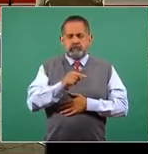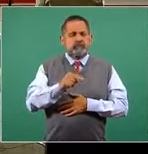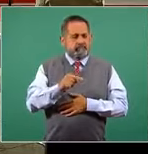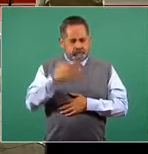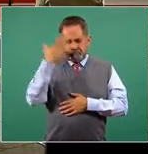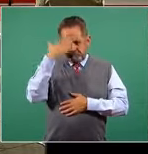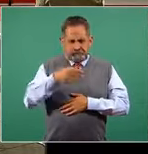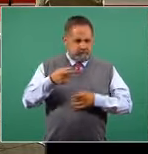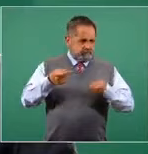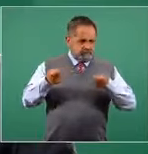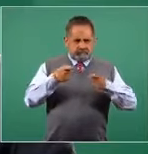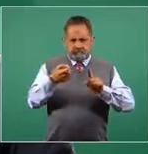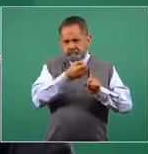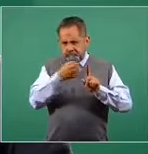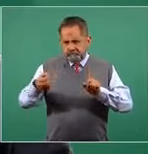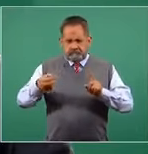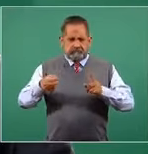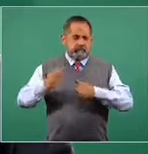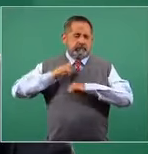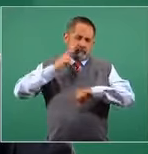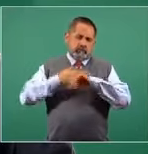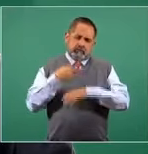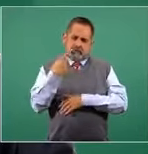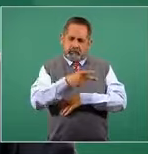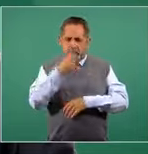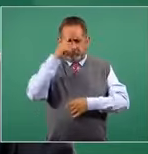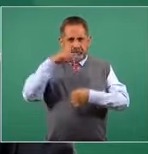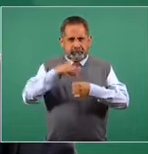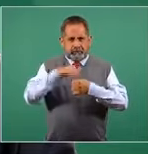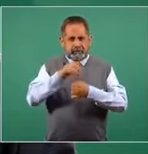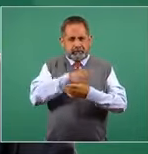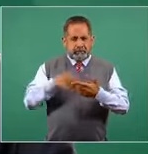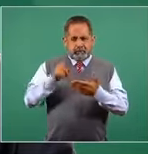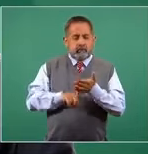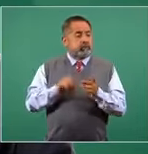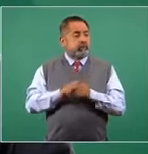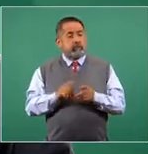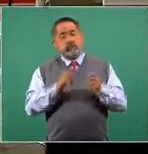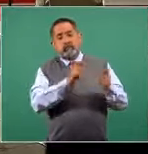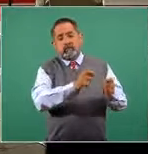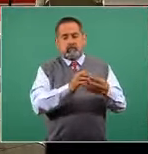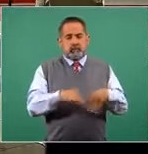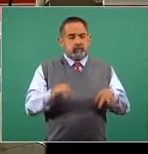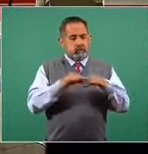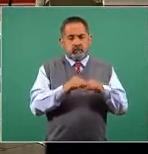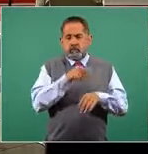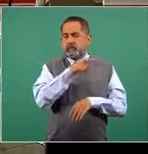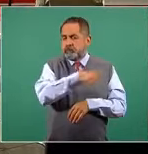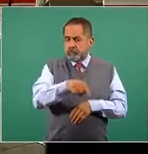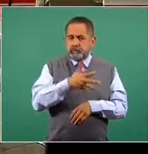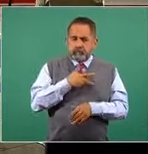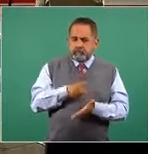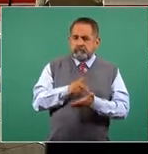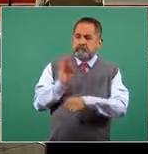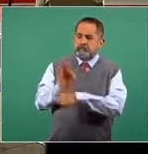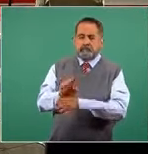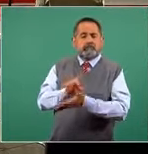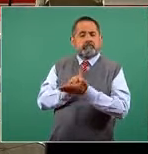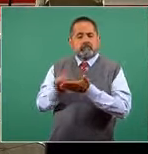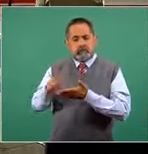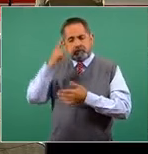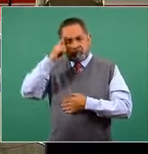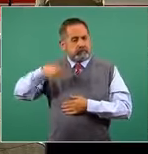para organizar las elecciones y es la que debe y puede garantizar este importantísimo derecho que es la libertad